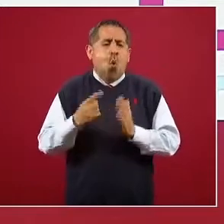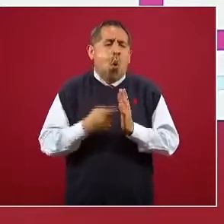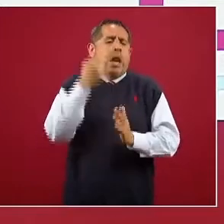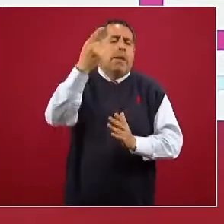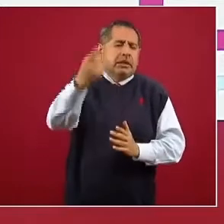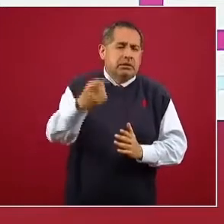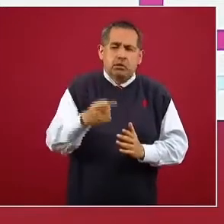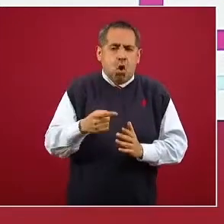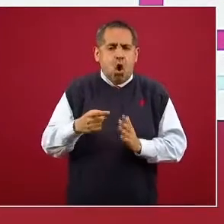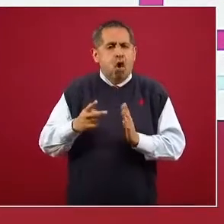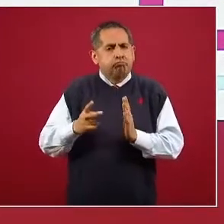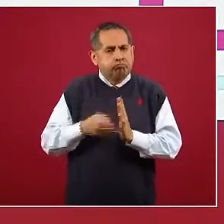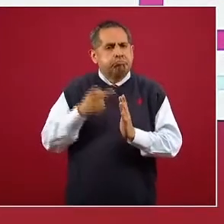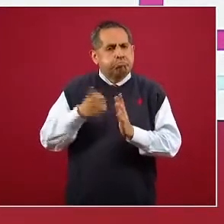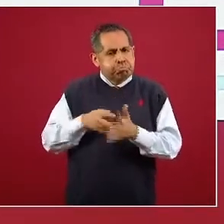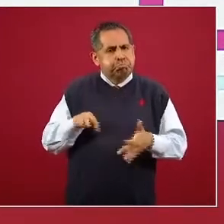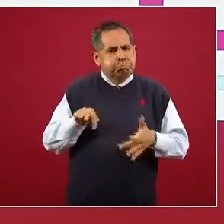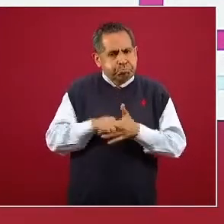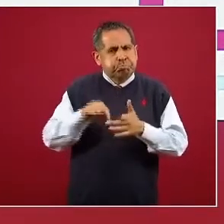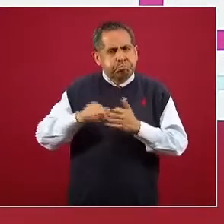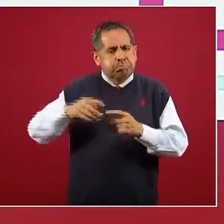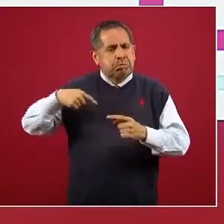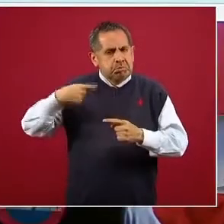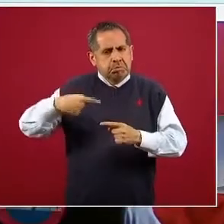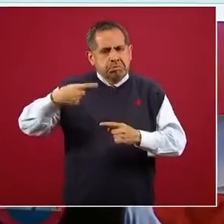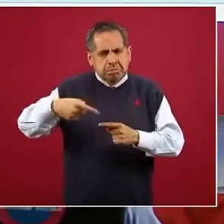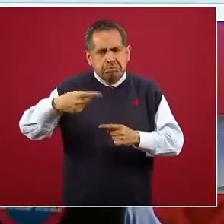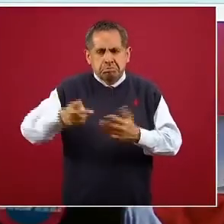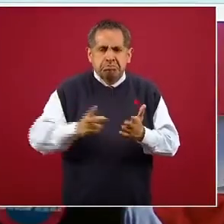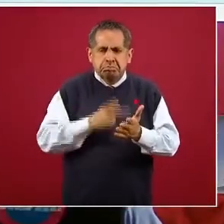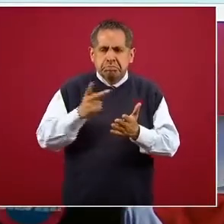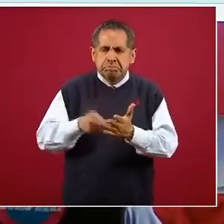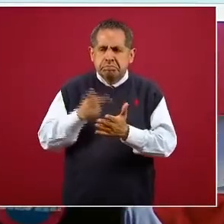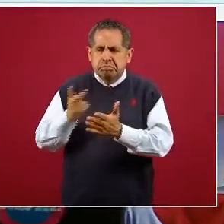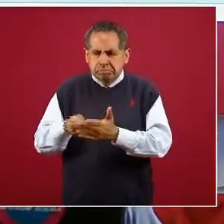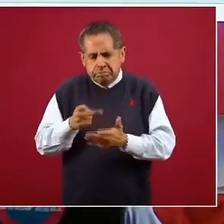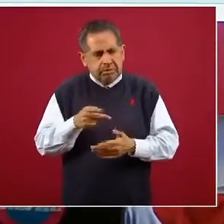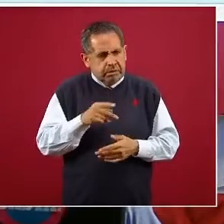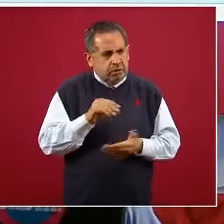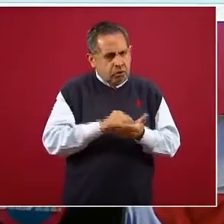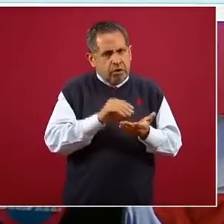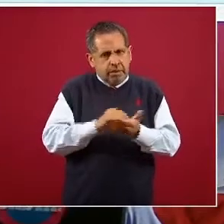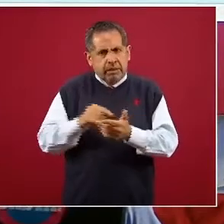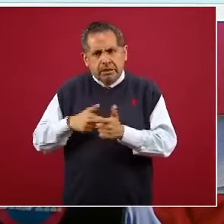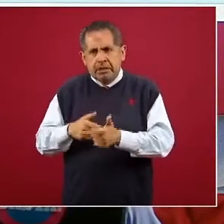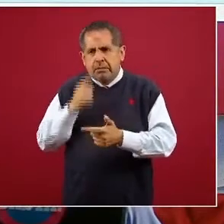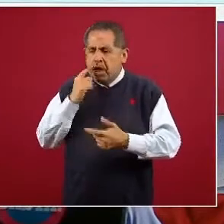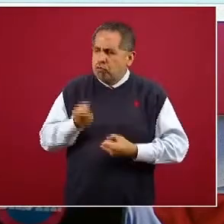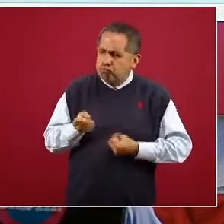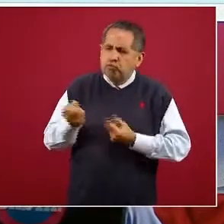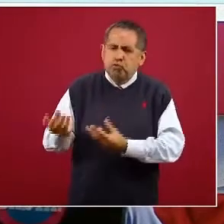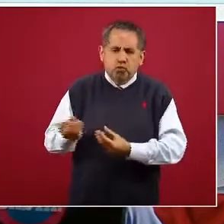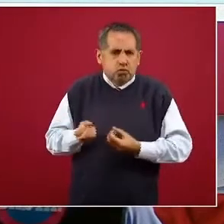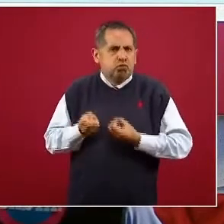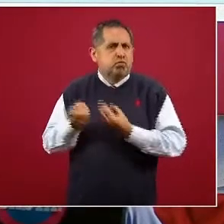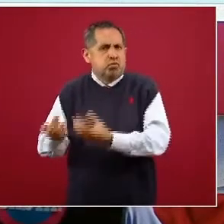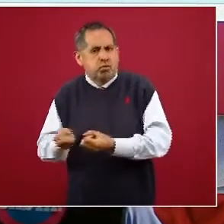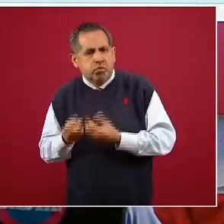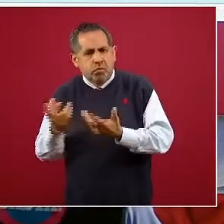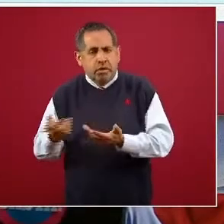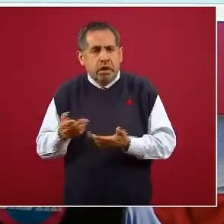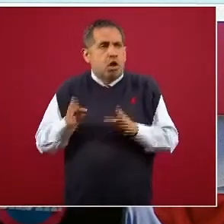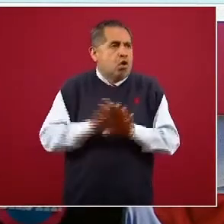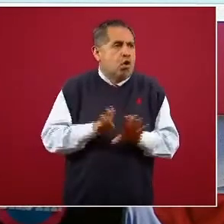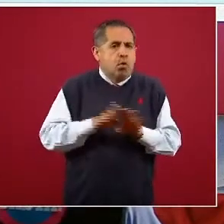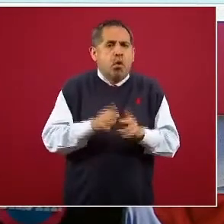ocasión, sino de ocasiones repetidas. Tenerlos y contar con estas estrategias para incrementar la